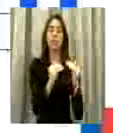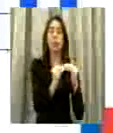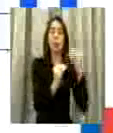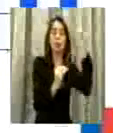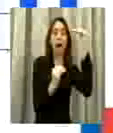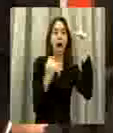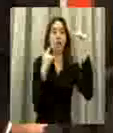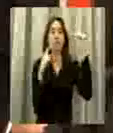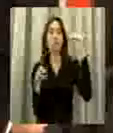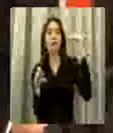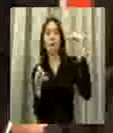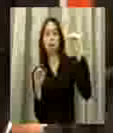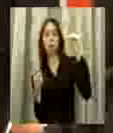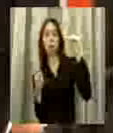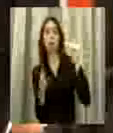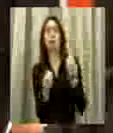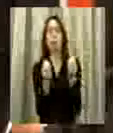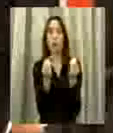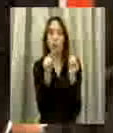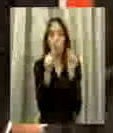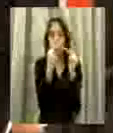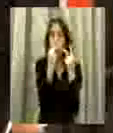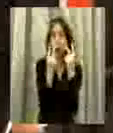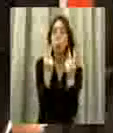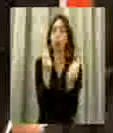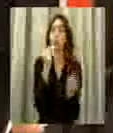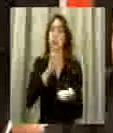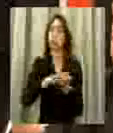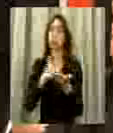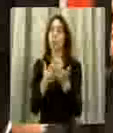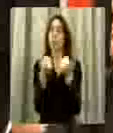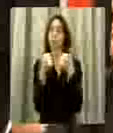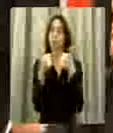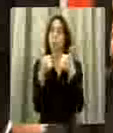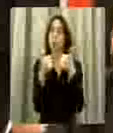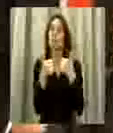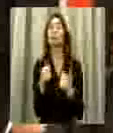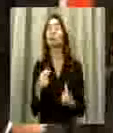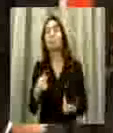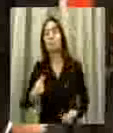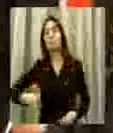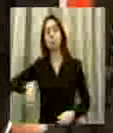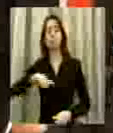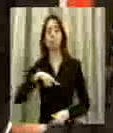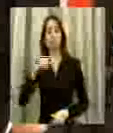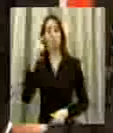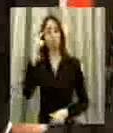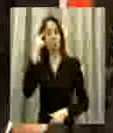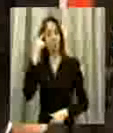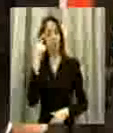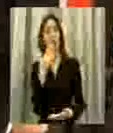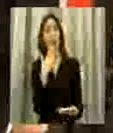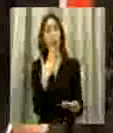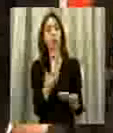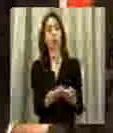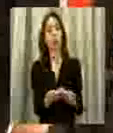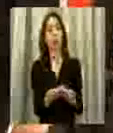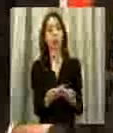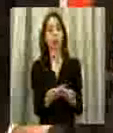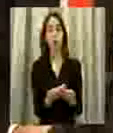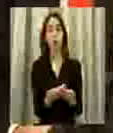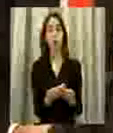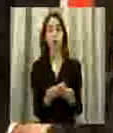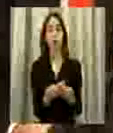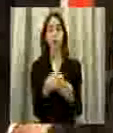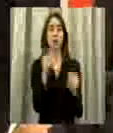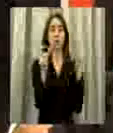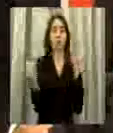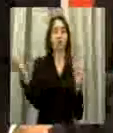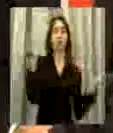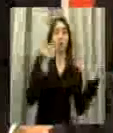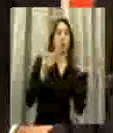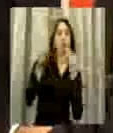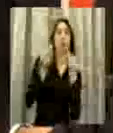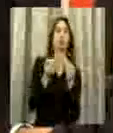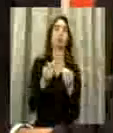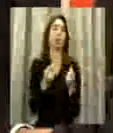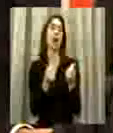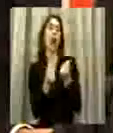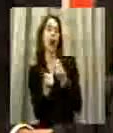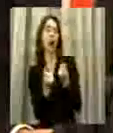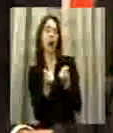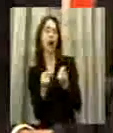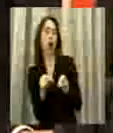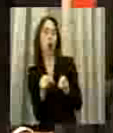muy saludable. Y es por eso que también nos parece que cuando nos hablan de que esta economía,